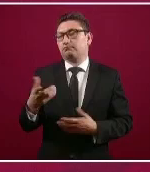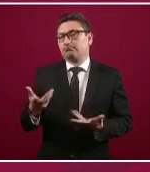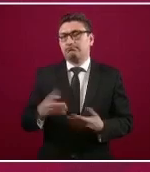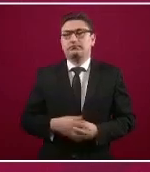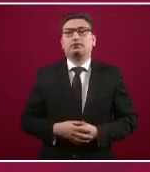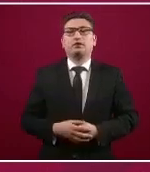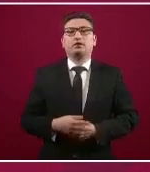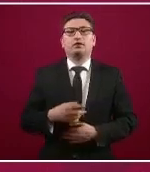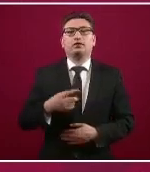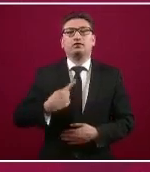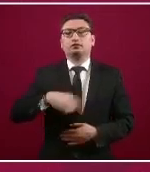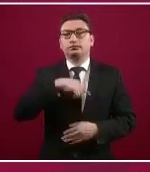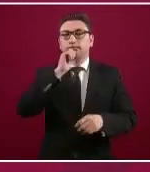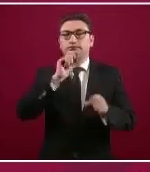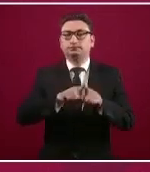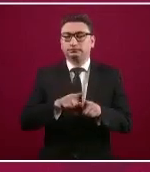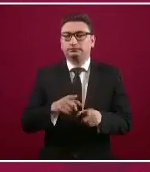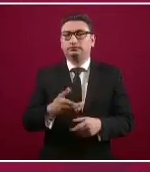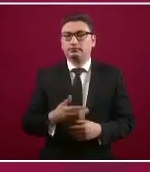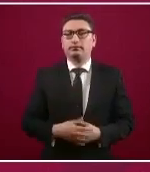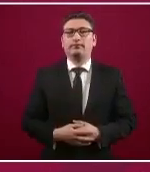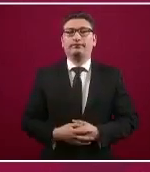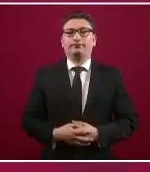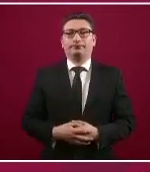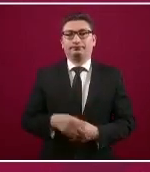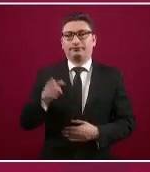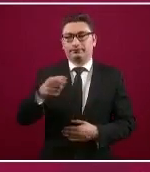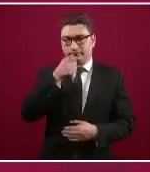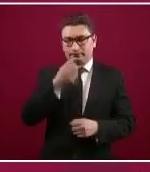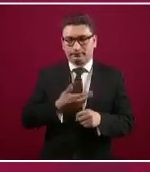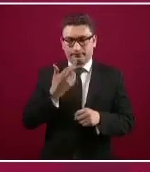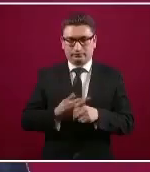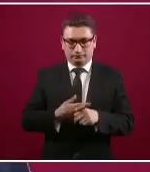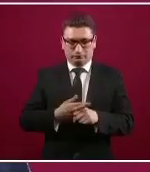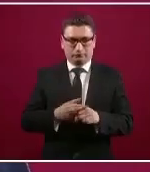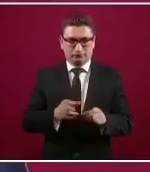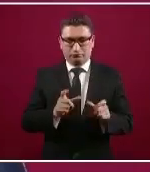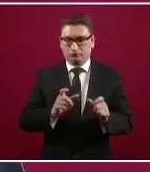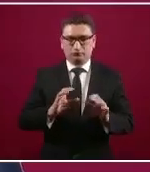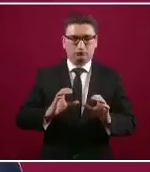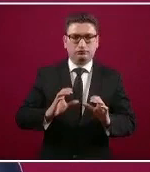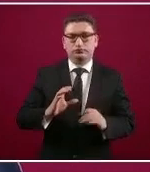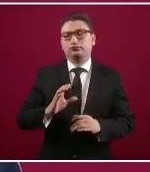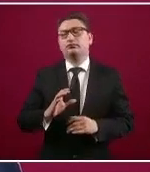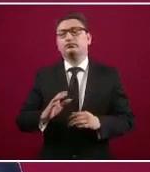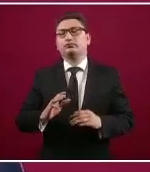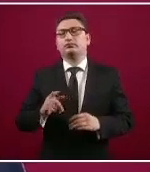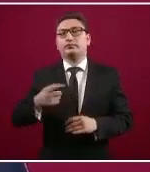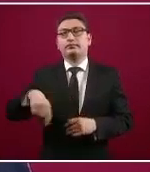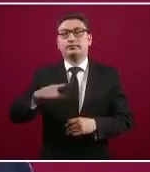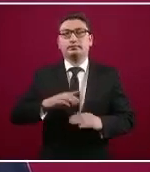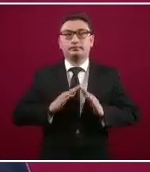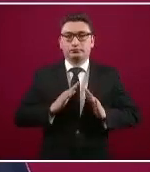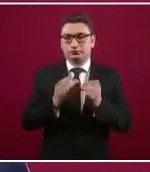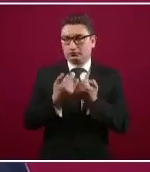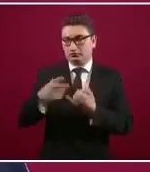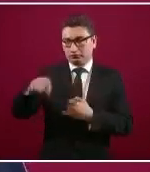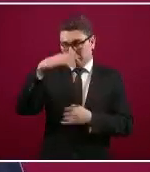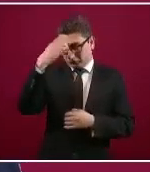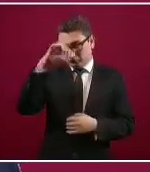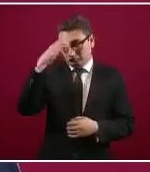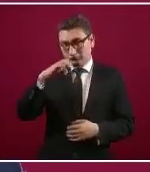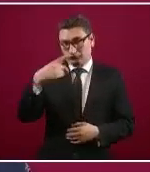y también con la Secretaría de Defensa, para aprovechar la